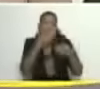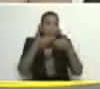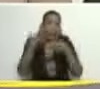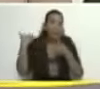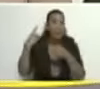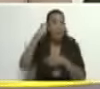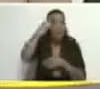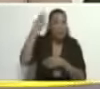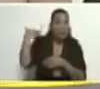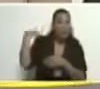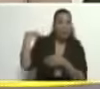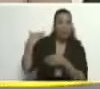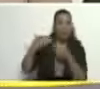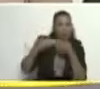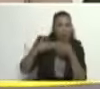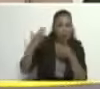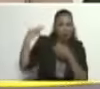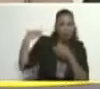Recientemente,